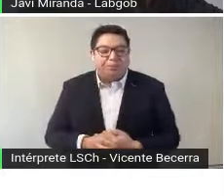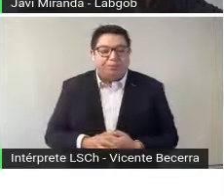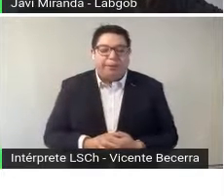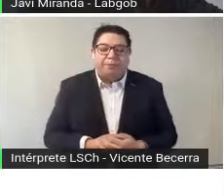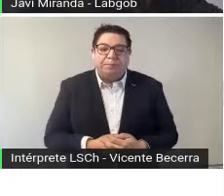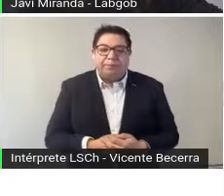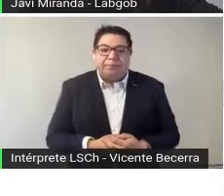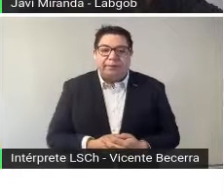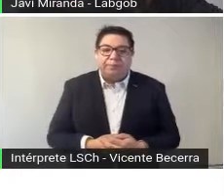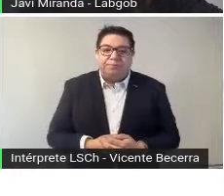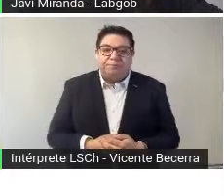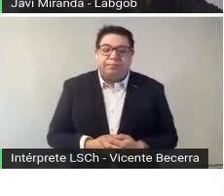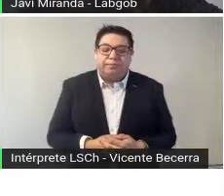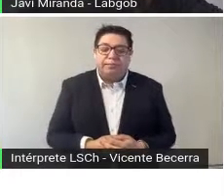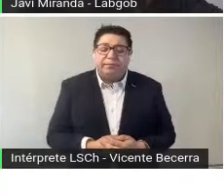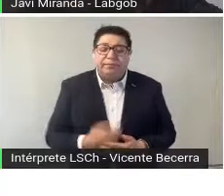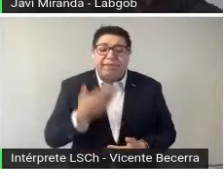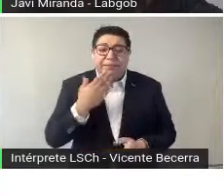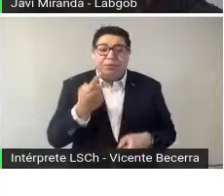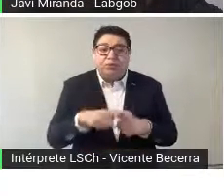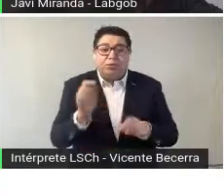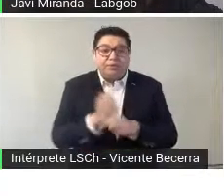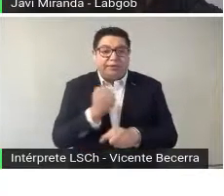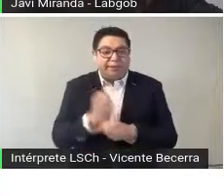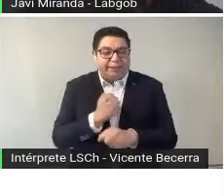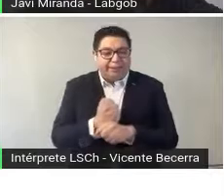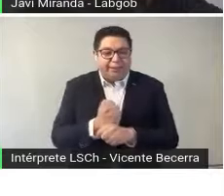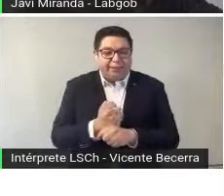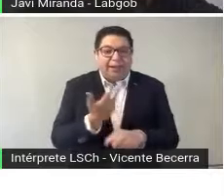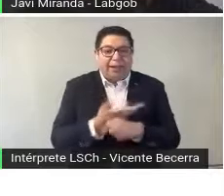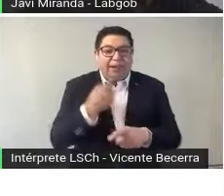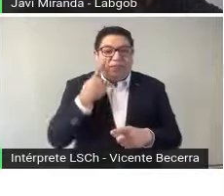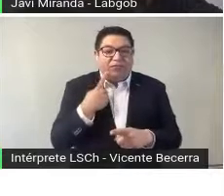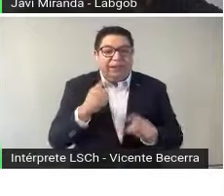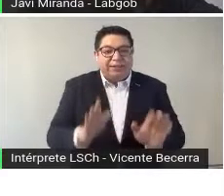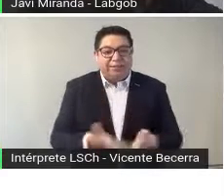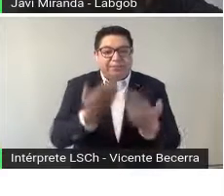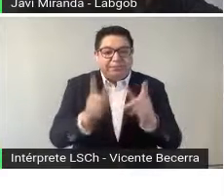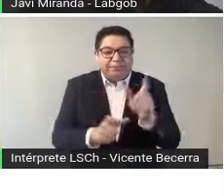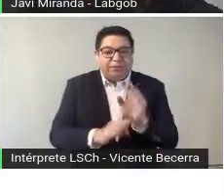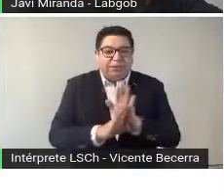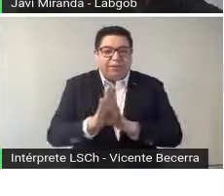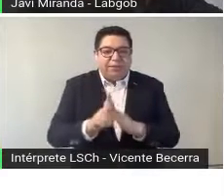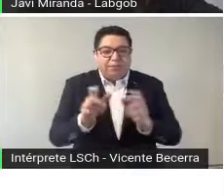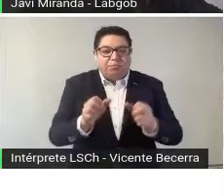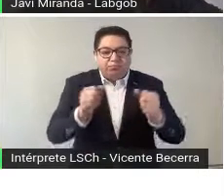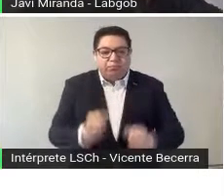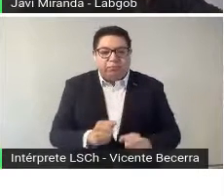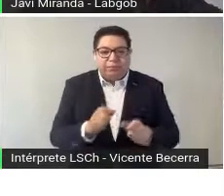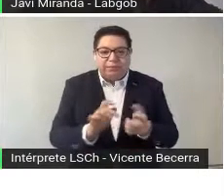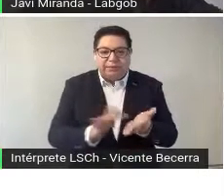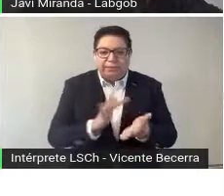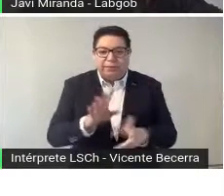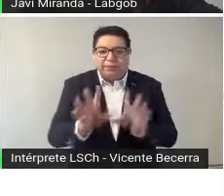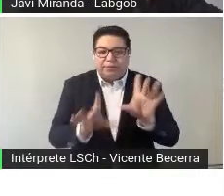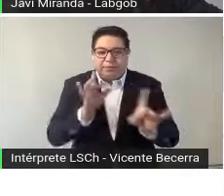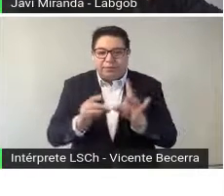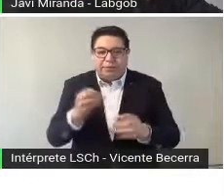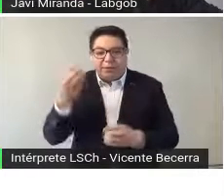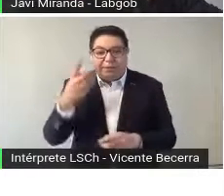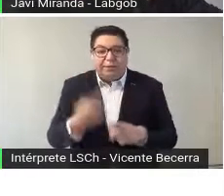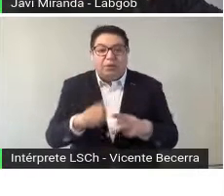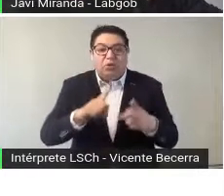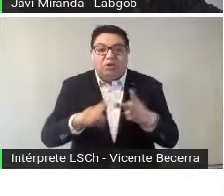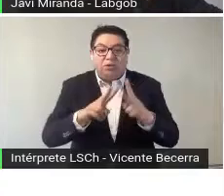Tenemos también un taller para ver cómo promover el desarrollo de capacidades digitales, cómo promover el modelo